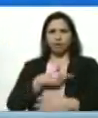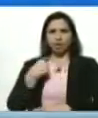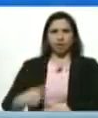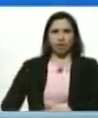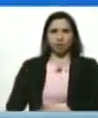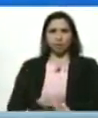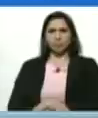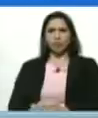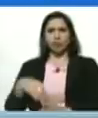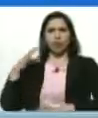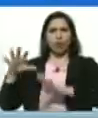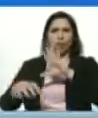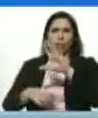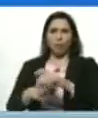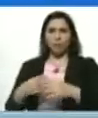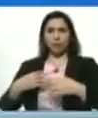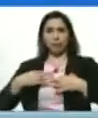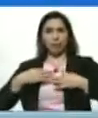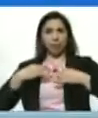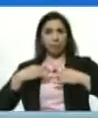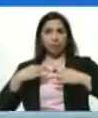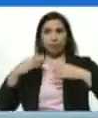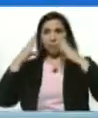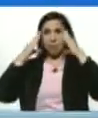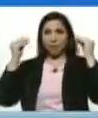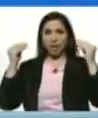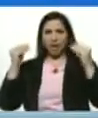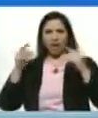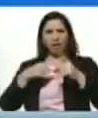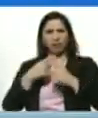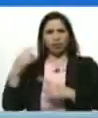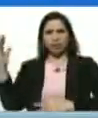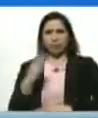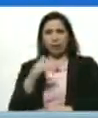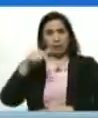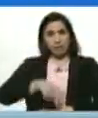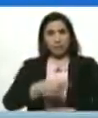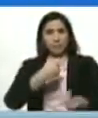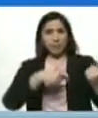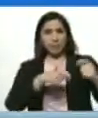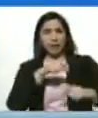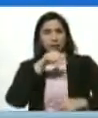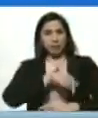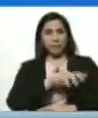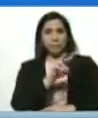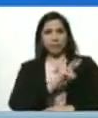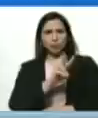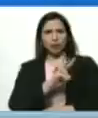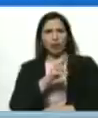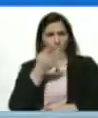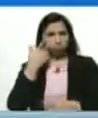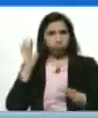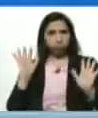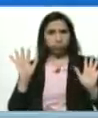compre camisas en vietnam y las traiga para venderlas en venezuela verdad